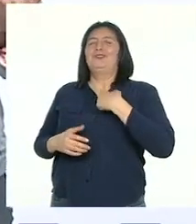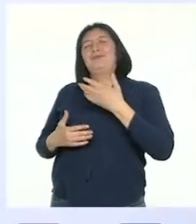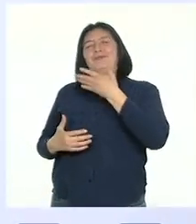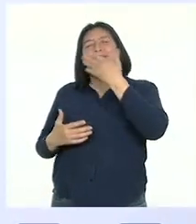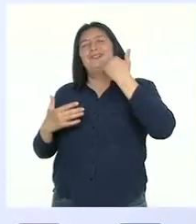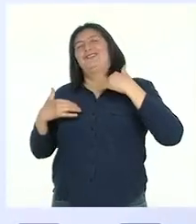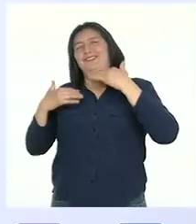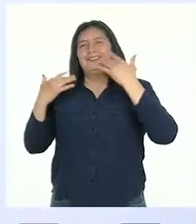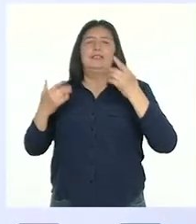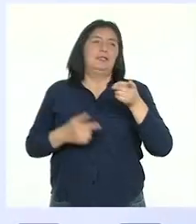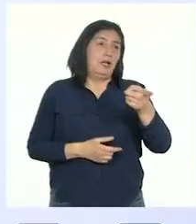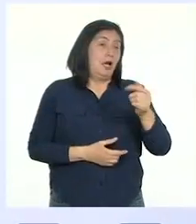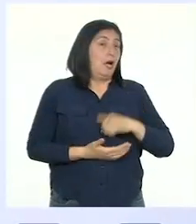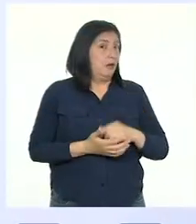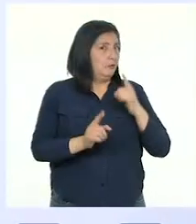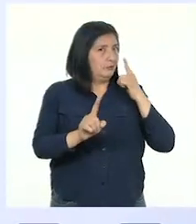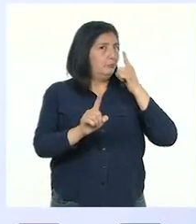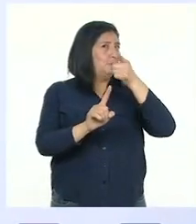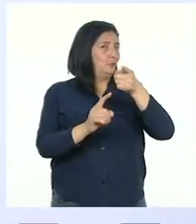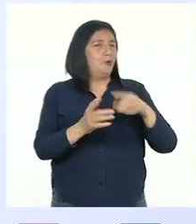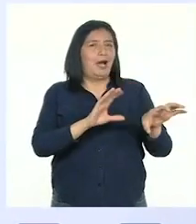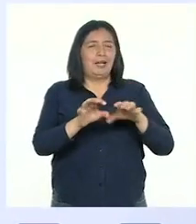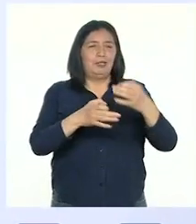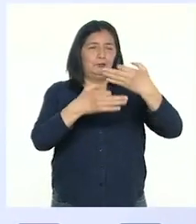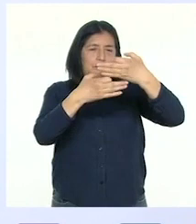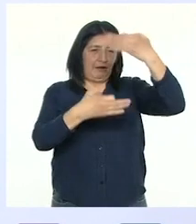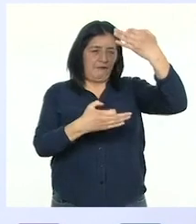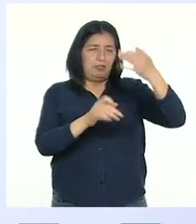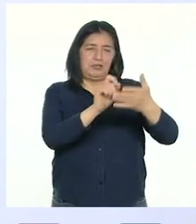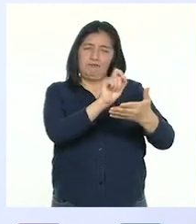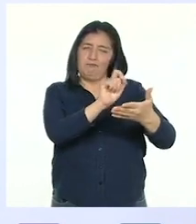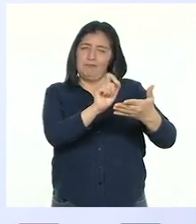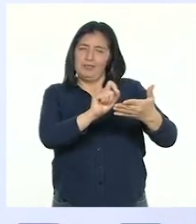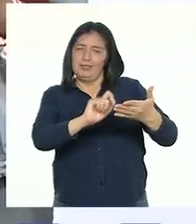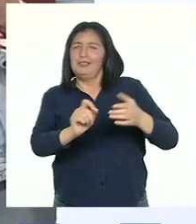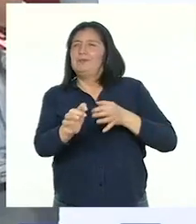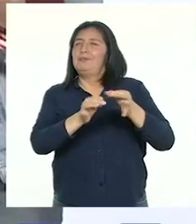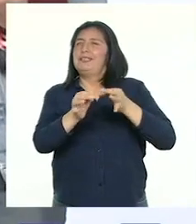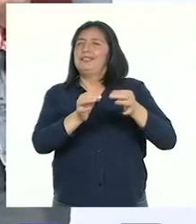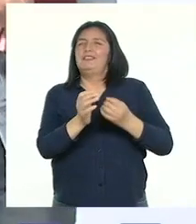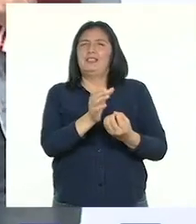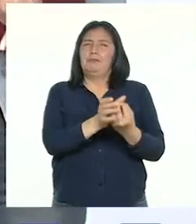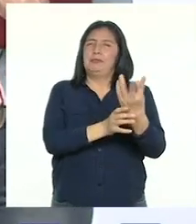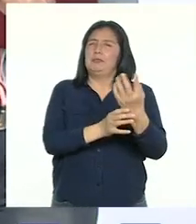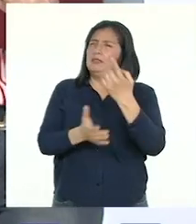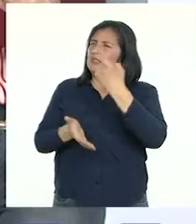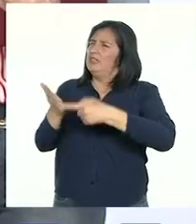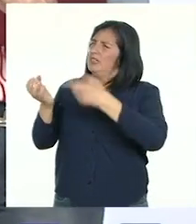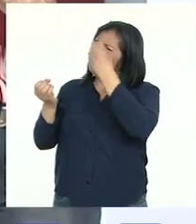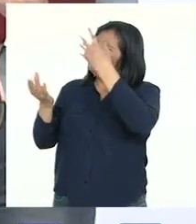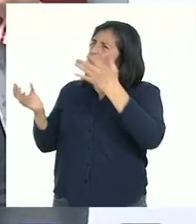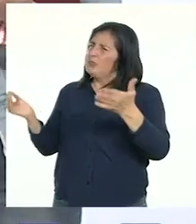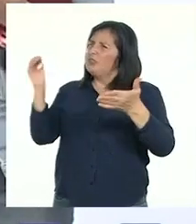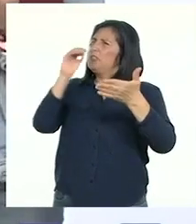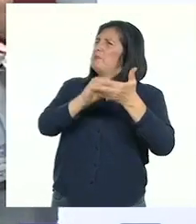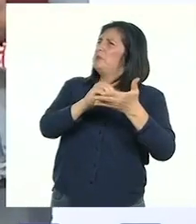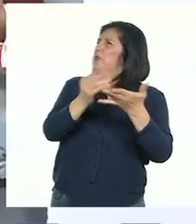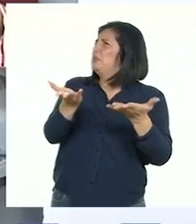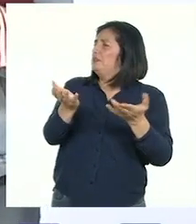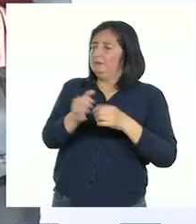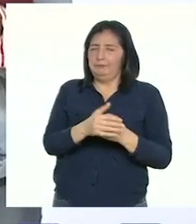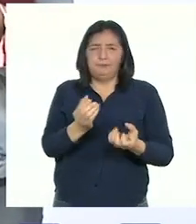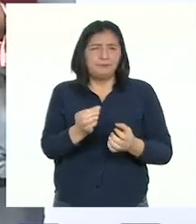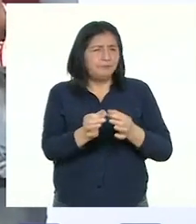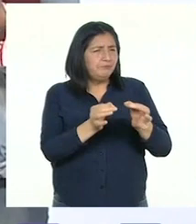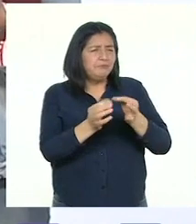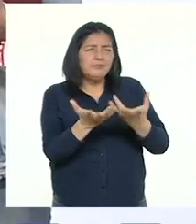humor en general. Ahora les reto que elaboren una ficha descriptiva sobre la primavera. ¿Pero qué información se incluye en una ficha descriptiva